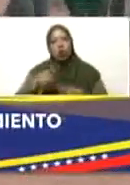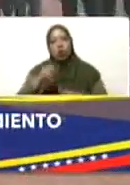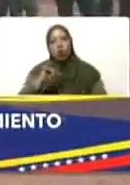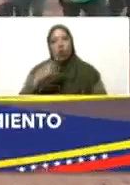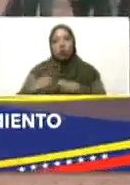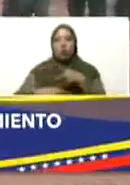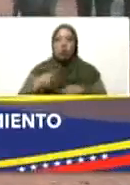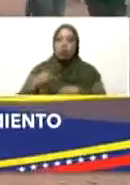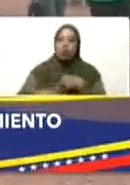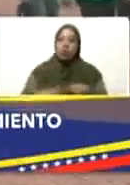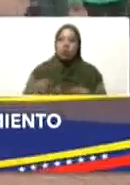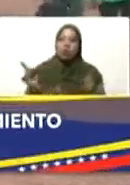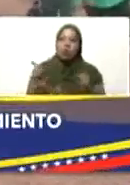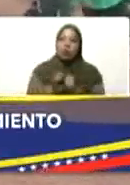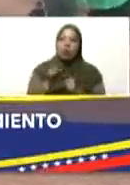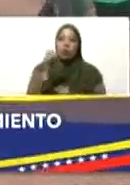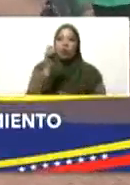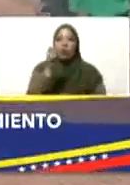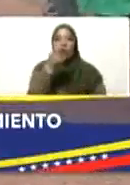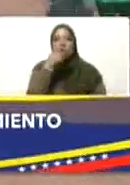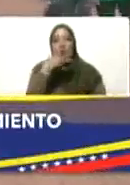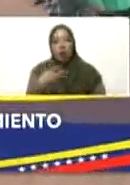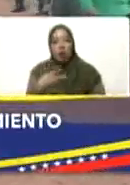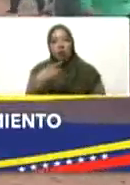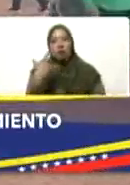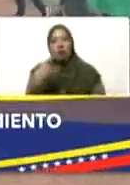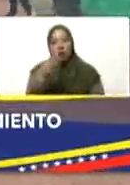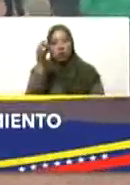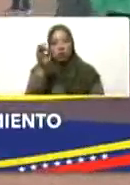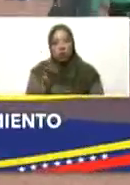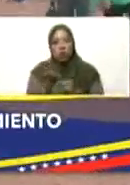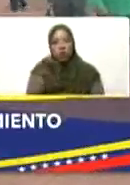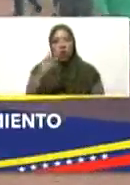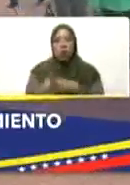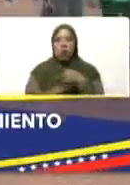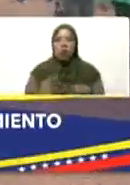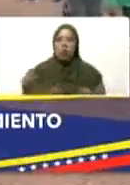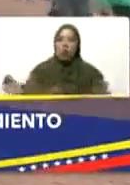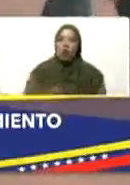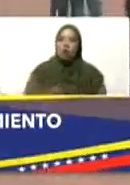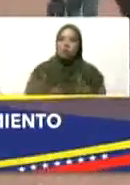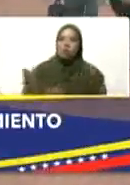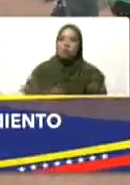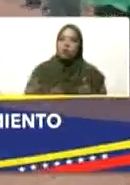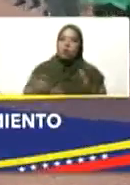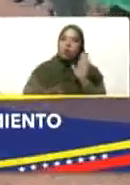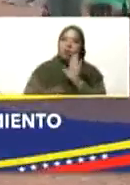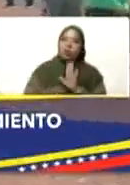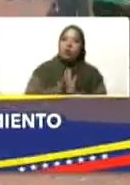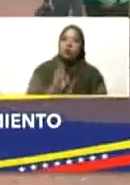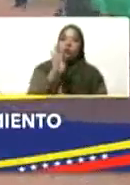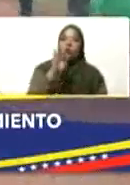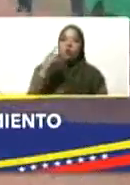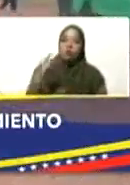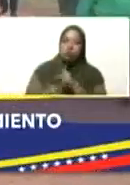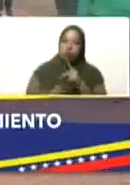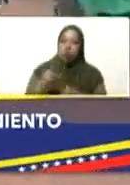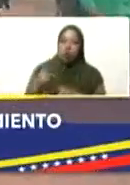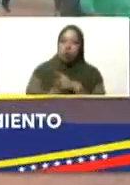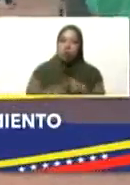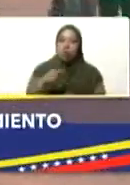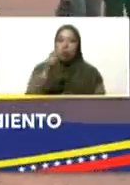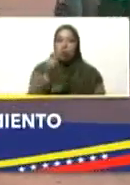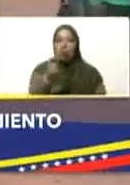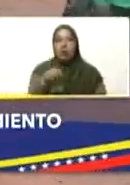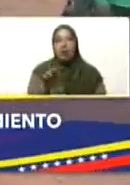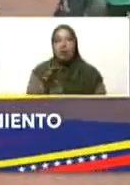la producción de semillas, semilla calificada, certificada, para seguir impulsando el crecimiento de la producción soyera